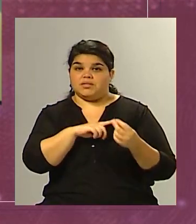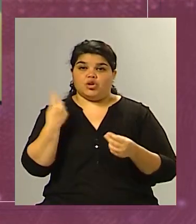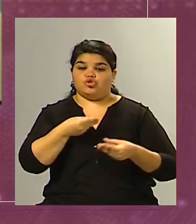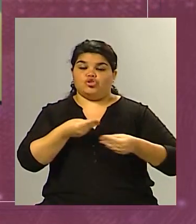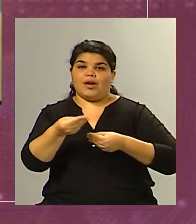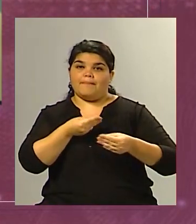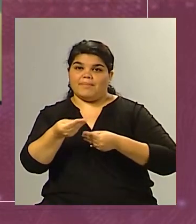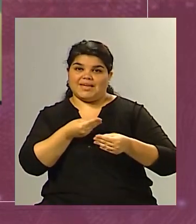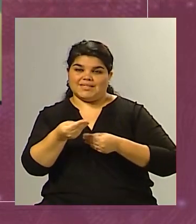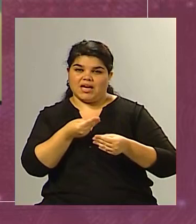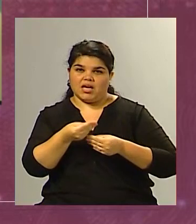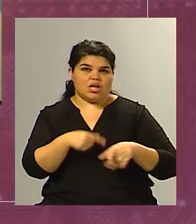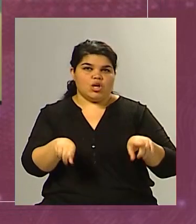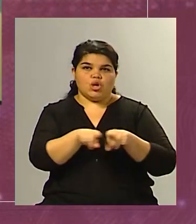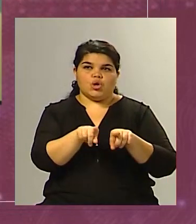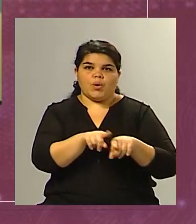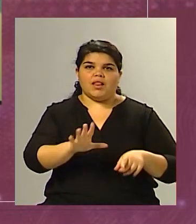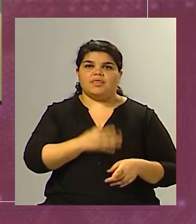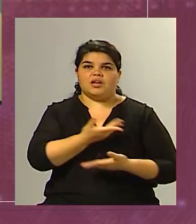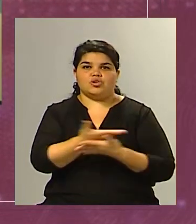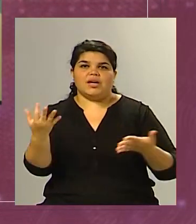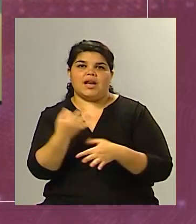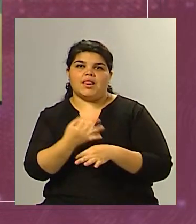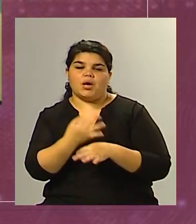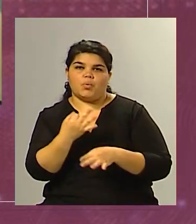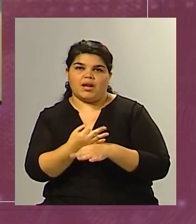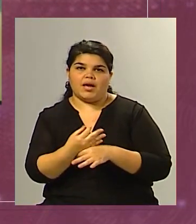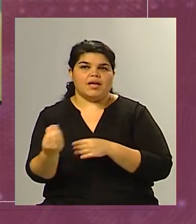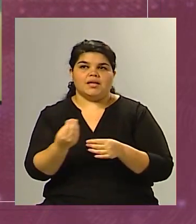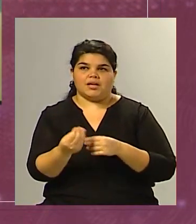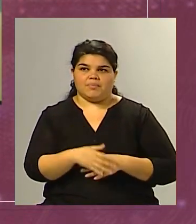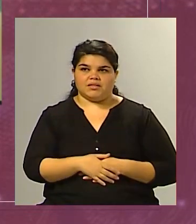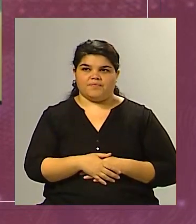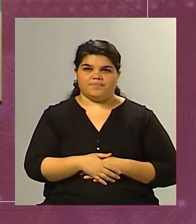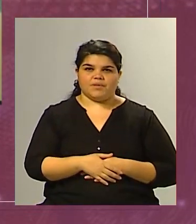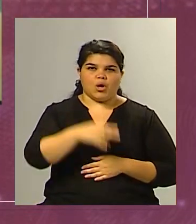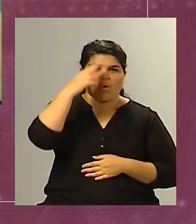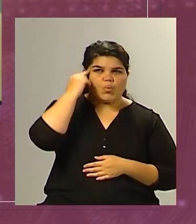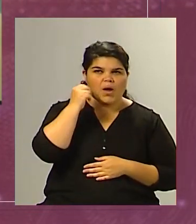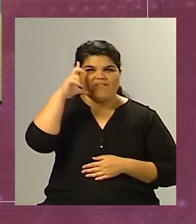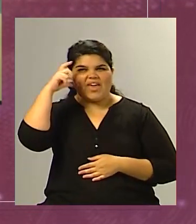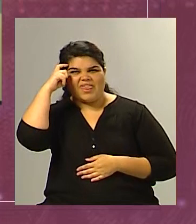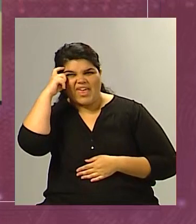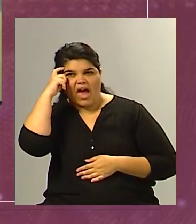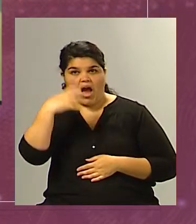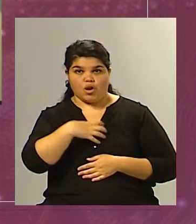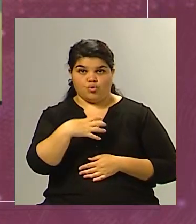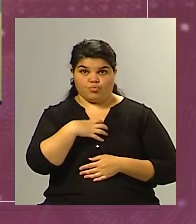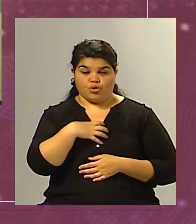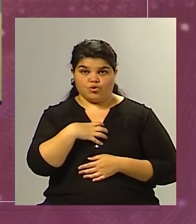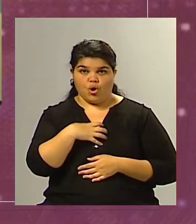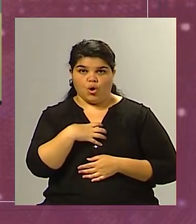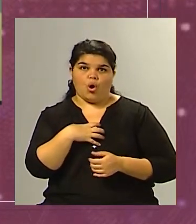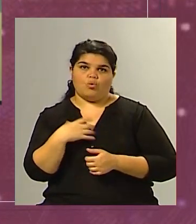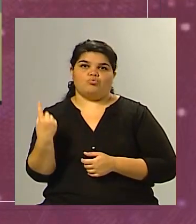más a lo que pide la Dirección General de Escuela. Nos estamos poniendo un coordinador cada 9 a 10 chicos. ¿Sí? Claro. Que en los viajes